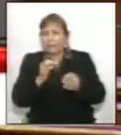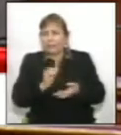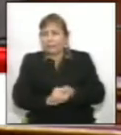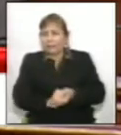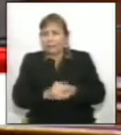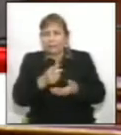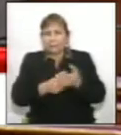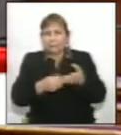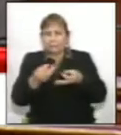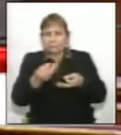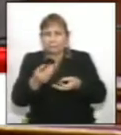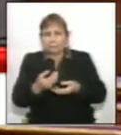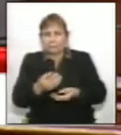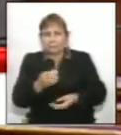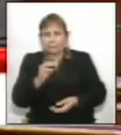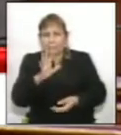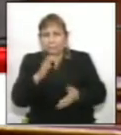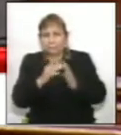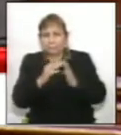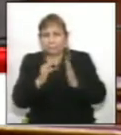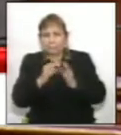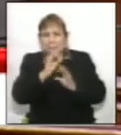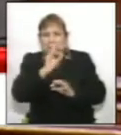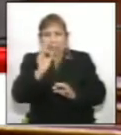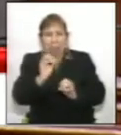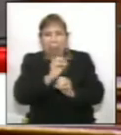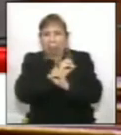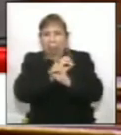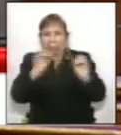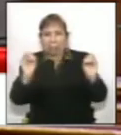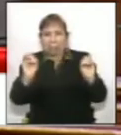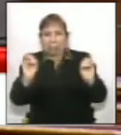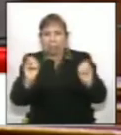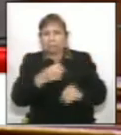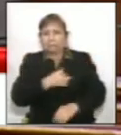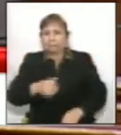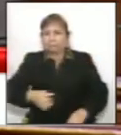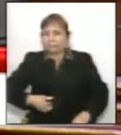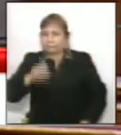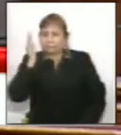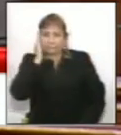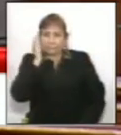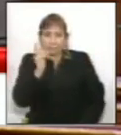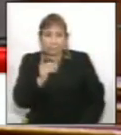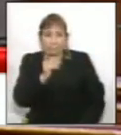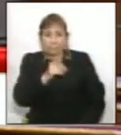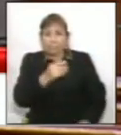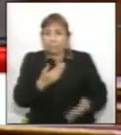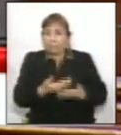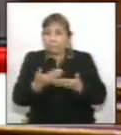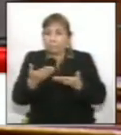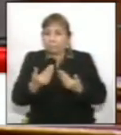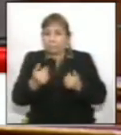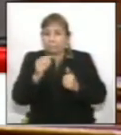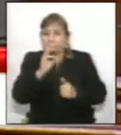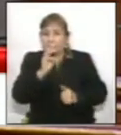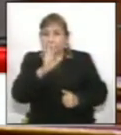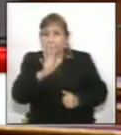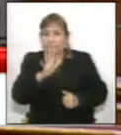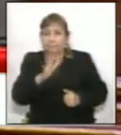su pensión en su domicilio? Ninguno, presidente. ¿Y sabe usted cuántos usuarios de pensión 65